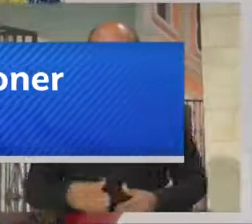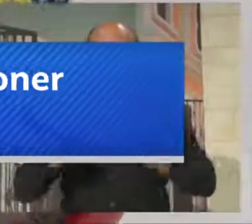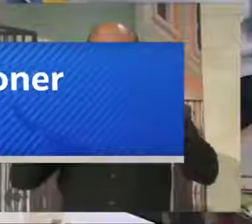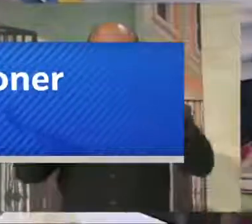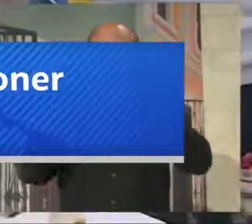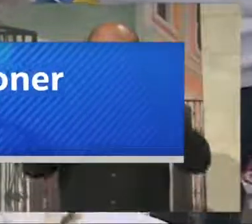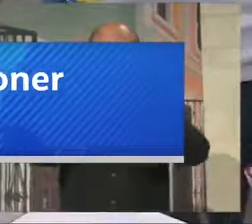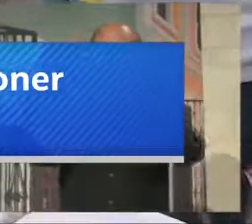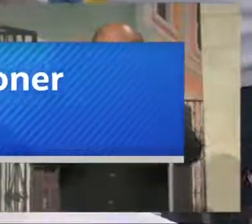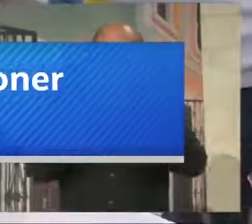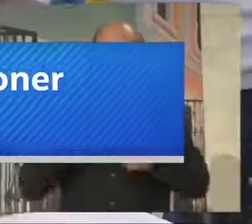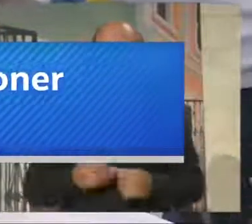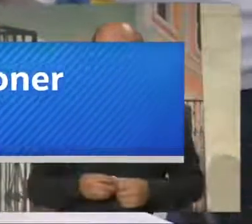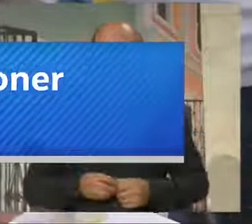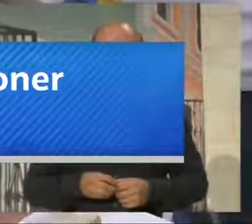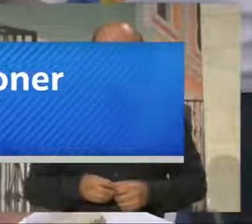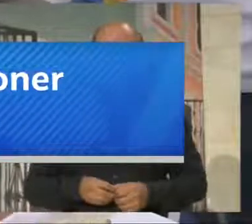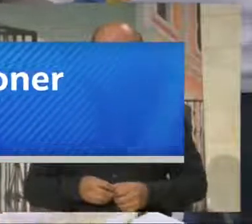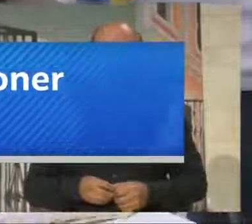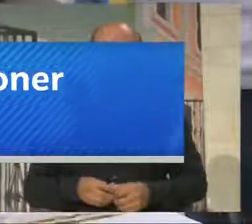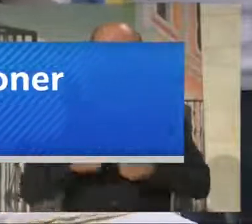pueda estar el adulto mayor